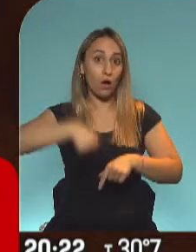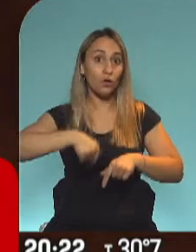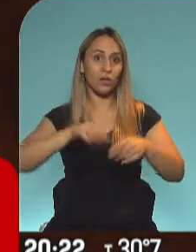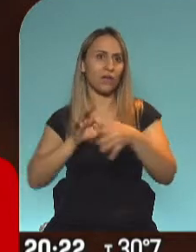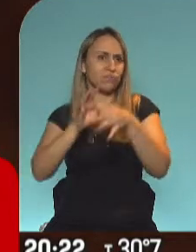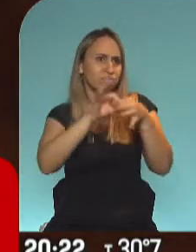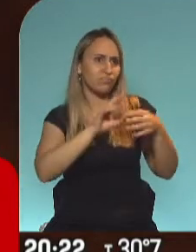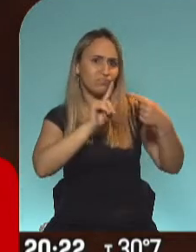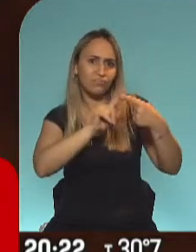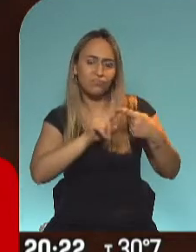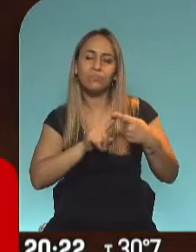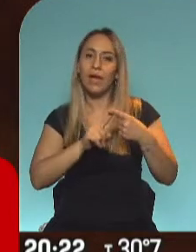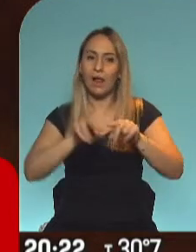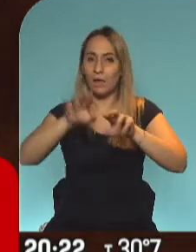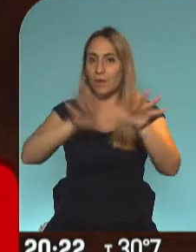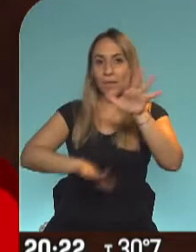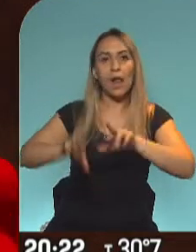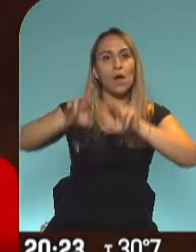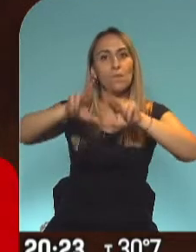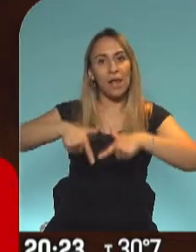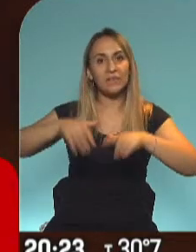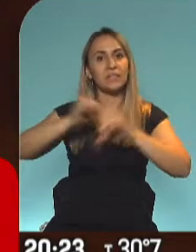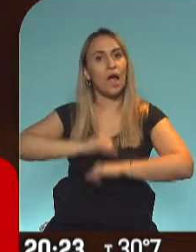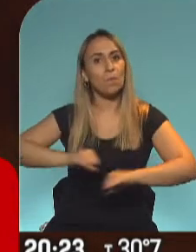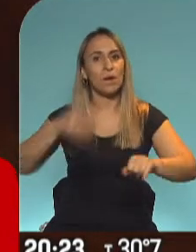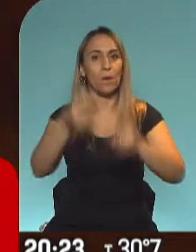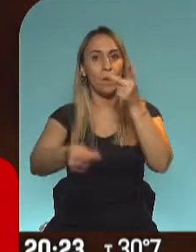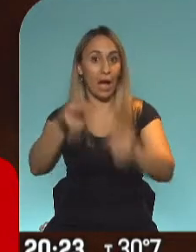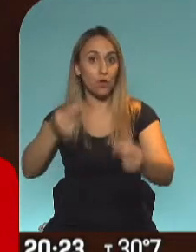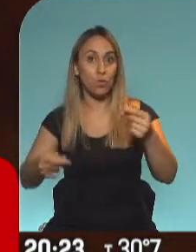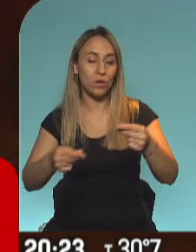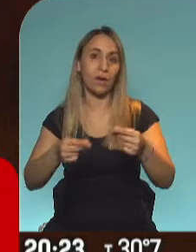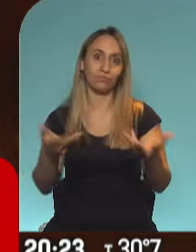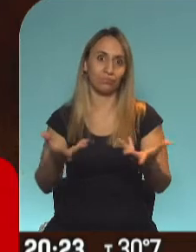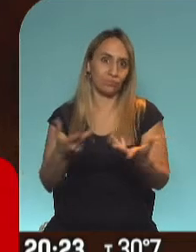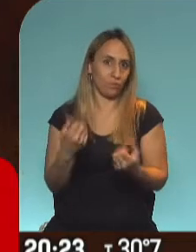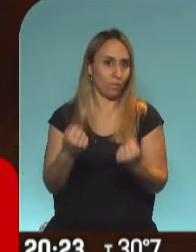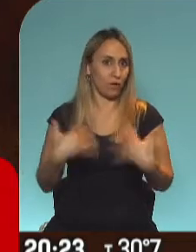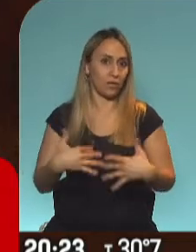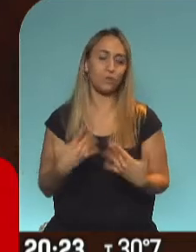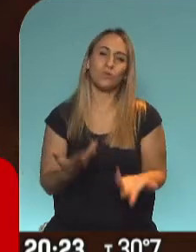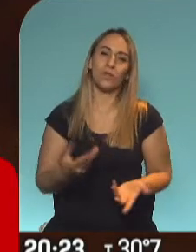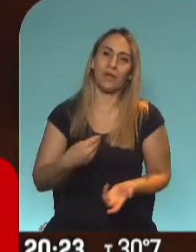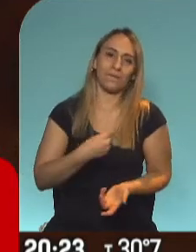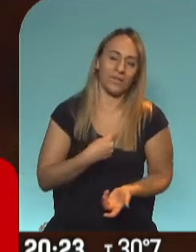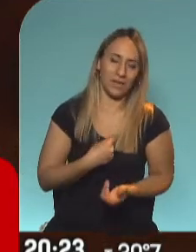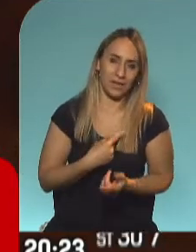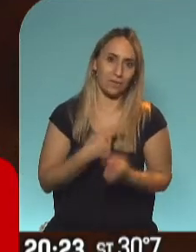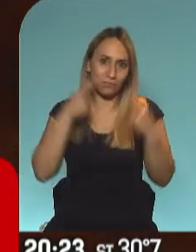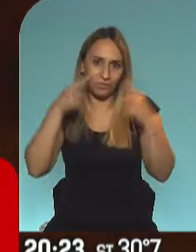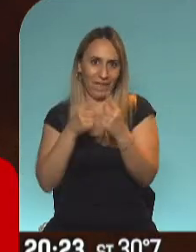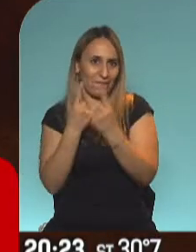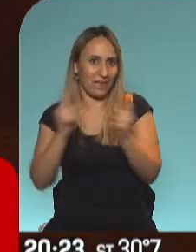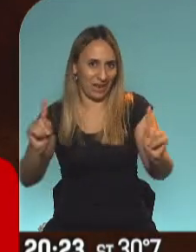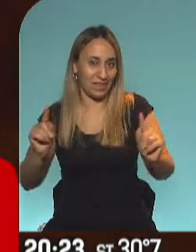la campaña nacional de vacunación, que va a ser también enorme, y claramente con otra esperanza, con otra expectativa, tratando